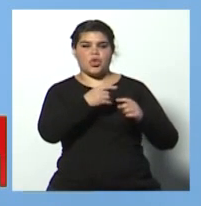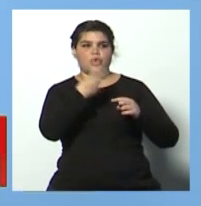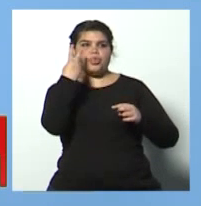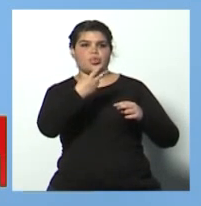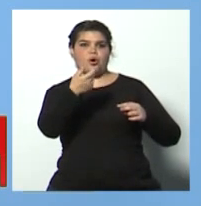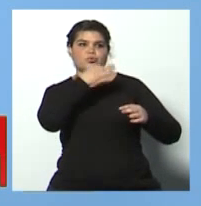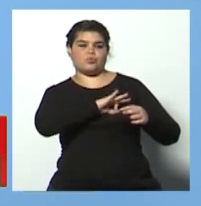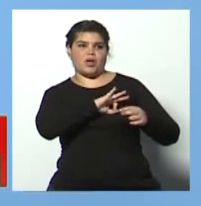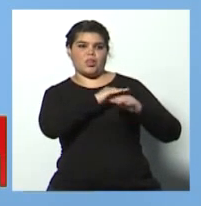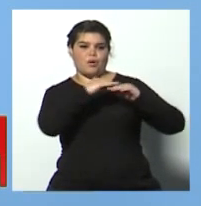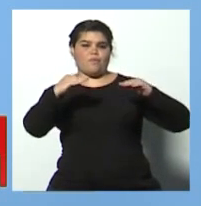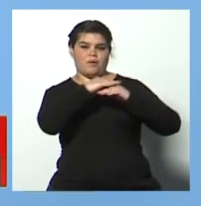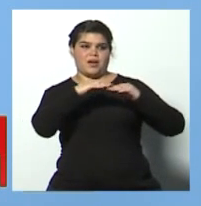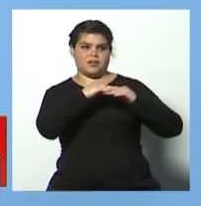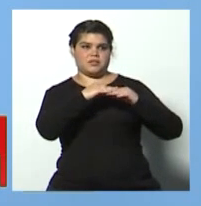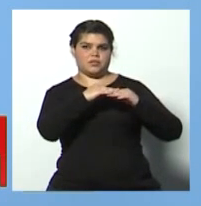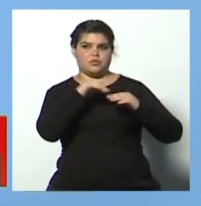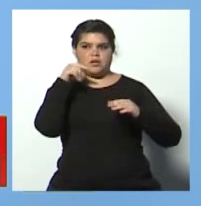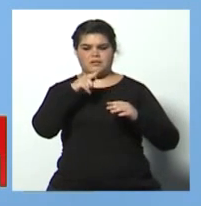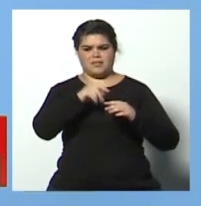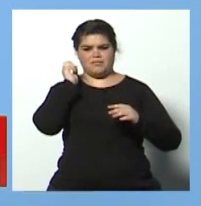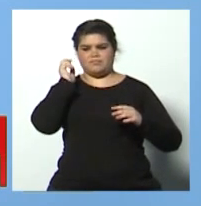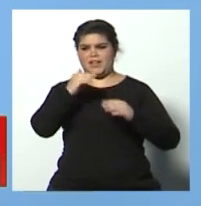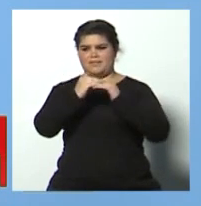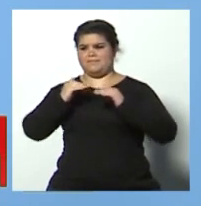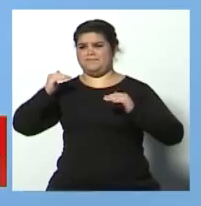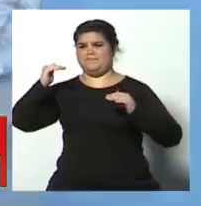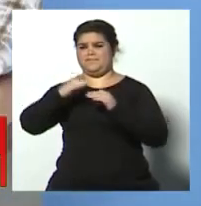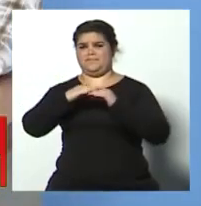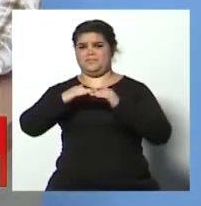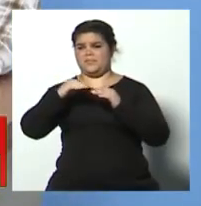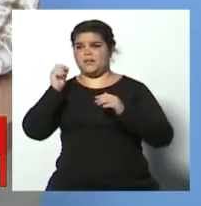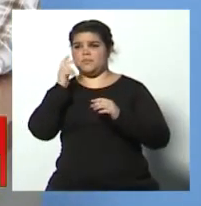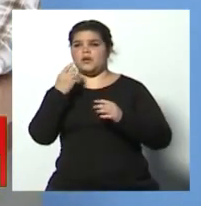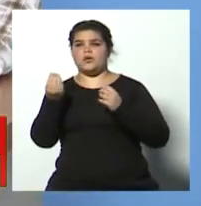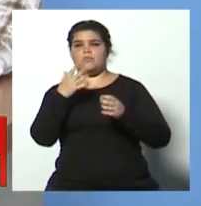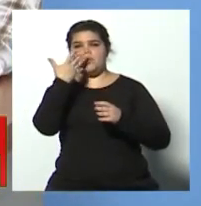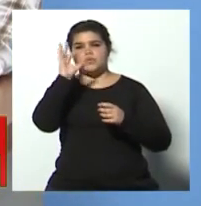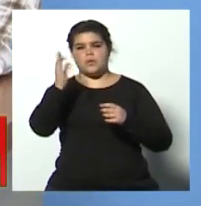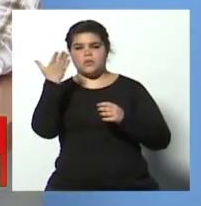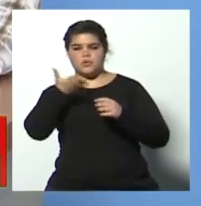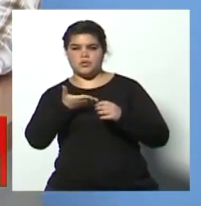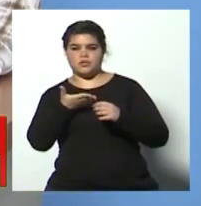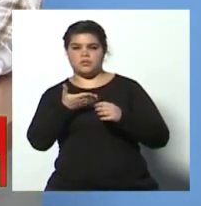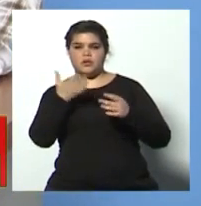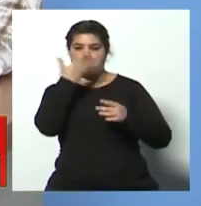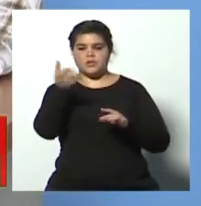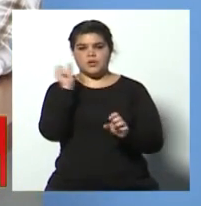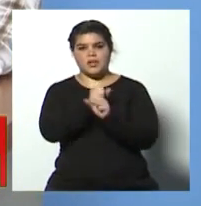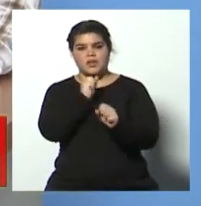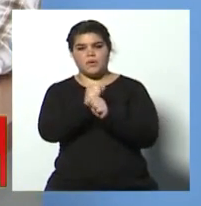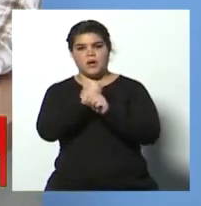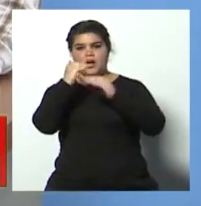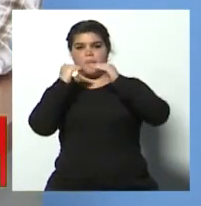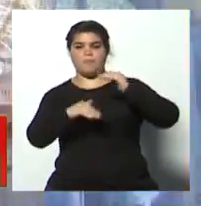móvil, cerca de 10.000 pesos. Es un margen grandísimo. Sí. Aproximadamente el 50% de los trabajadores argentinos